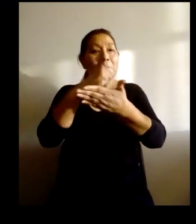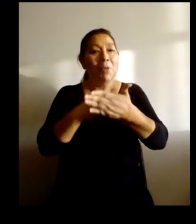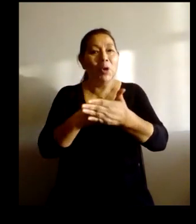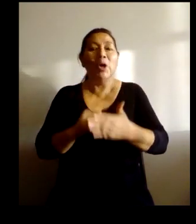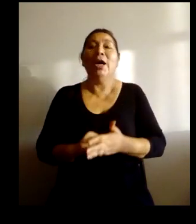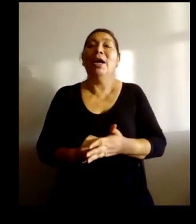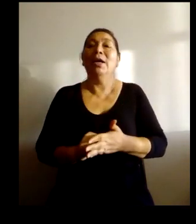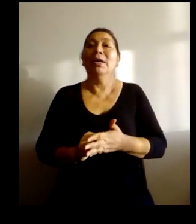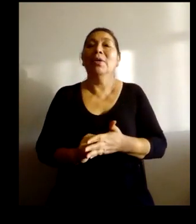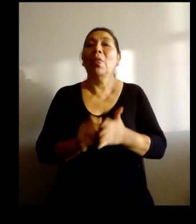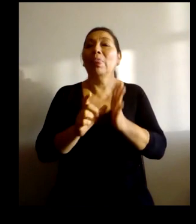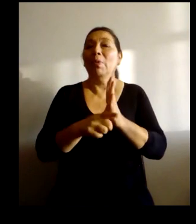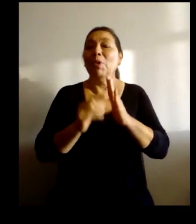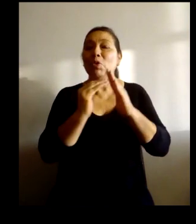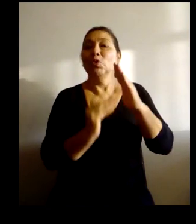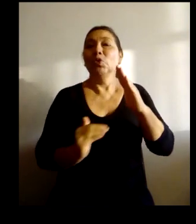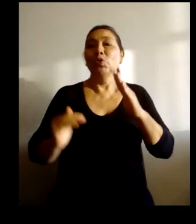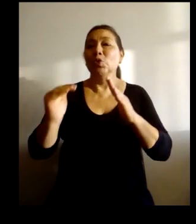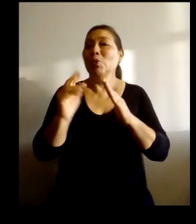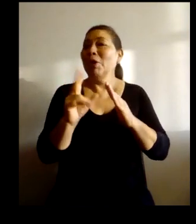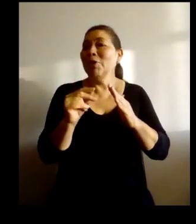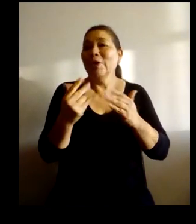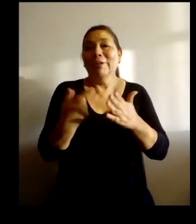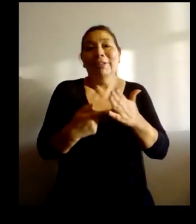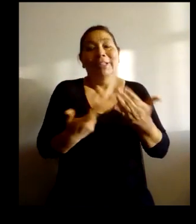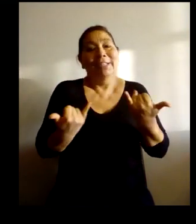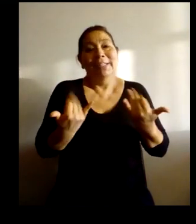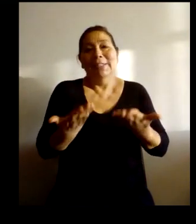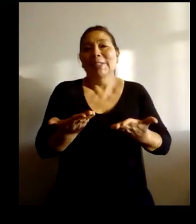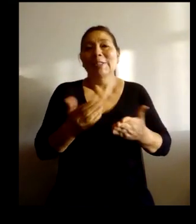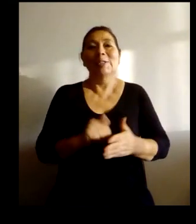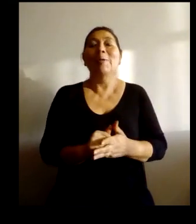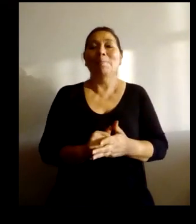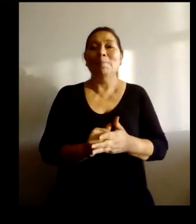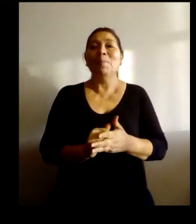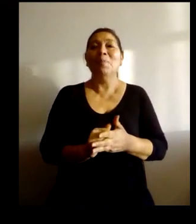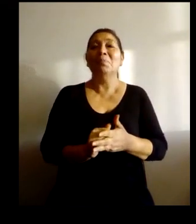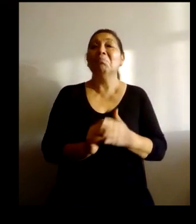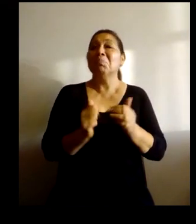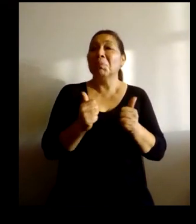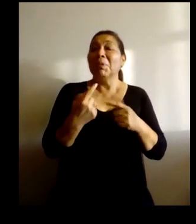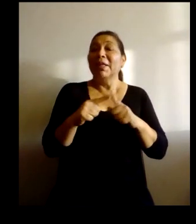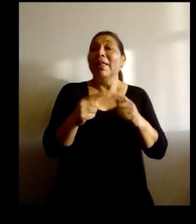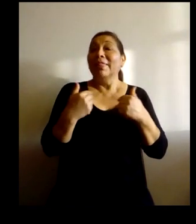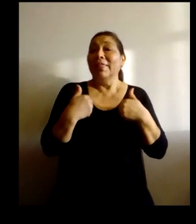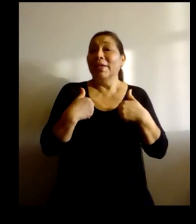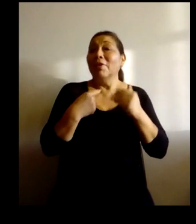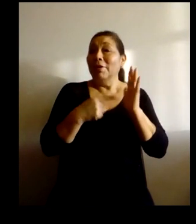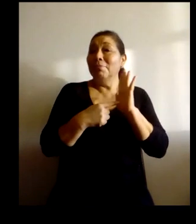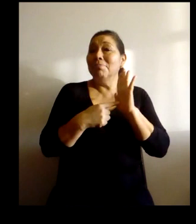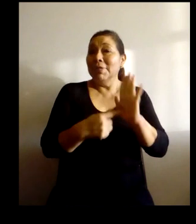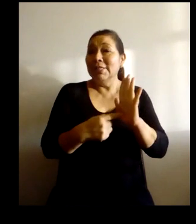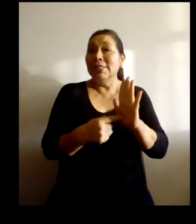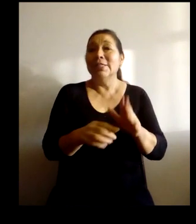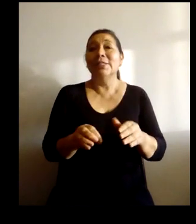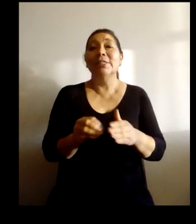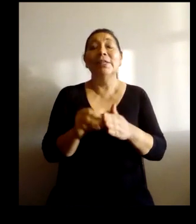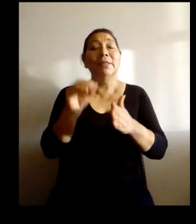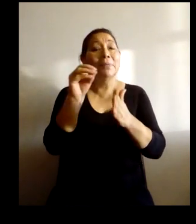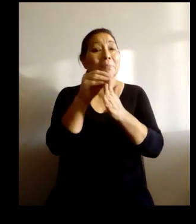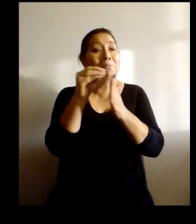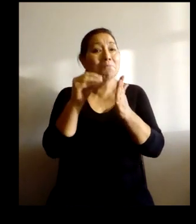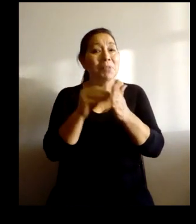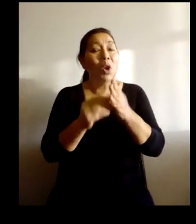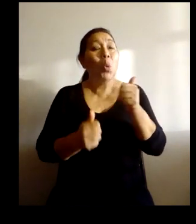bajar pronunciadamente y después subir, cosa que no ocurre en este caso. Muy bien, acá simplemente les presento también